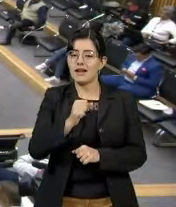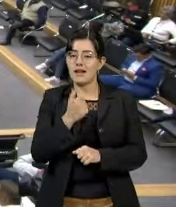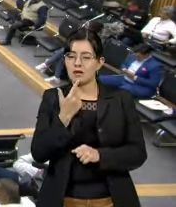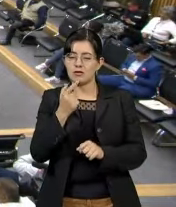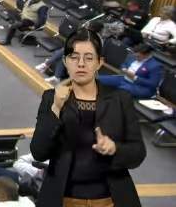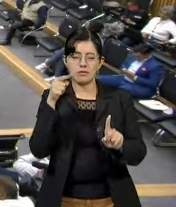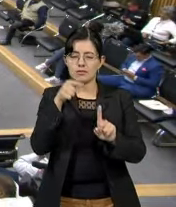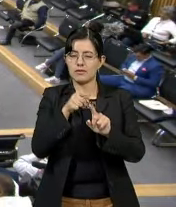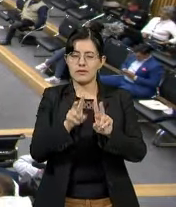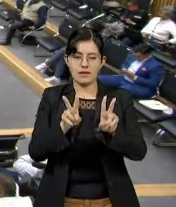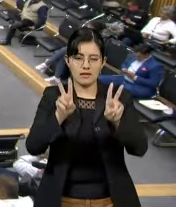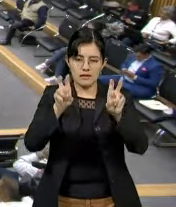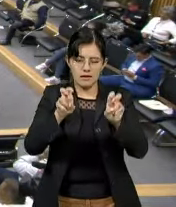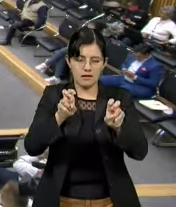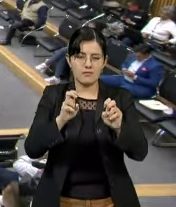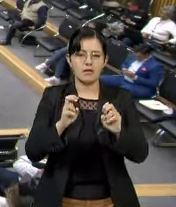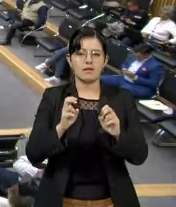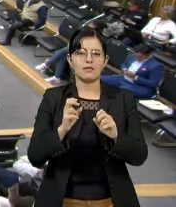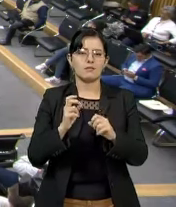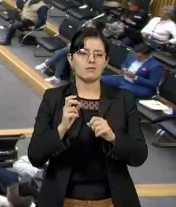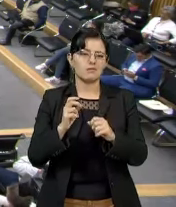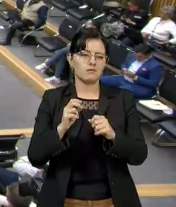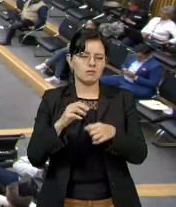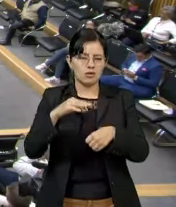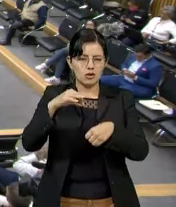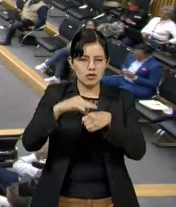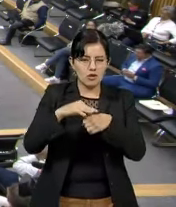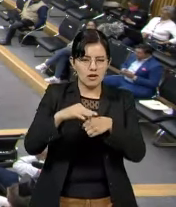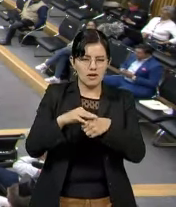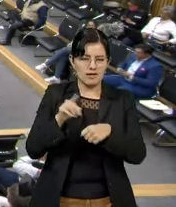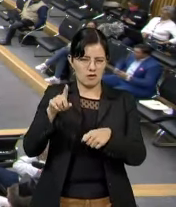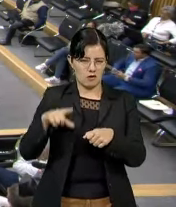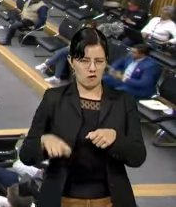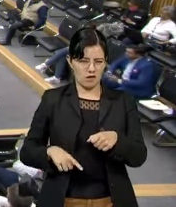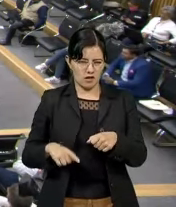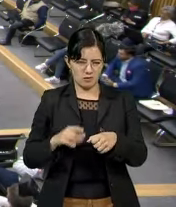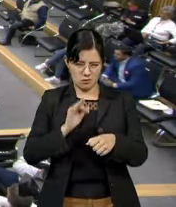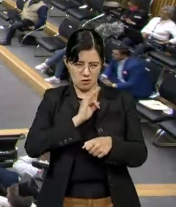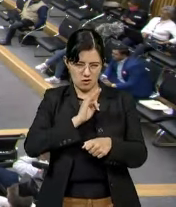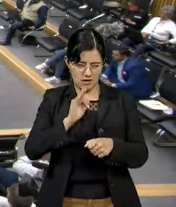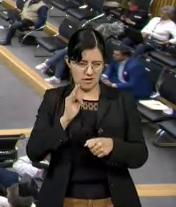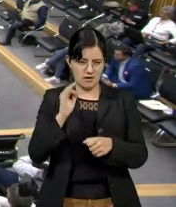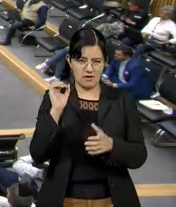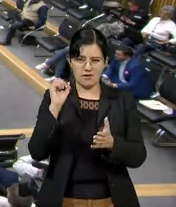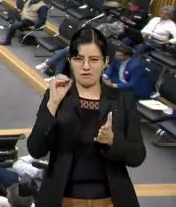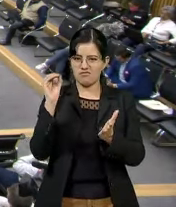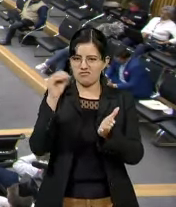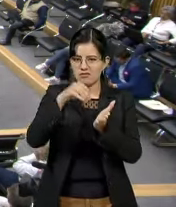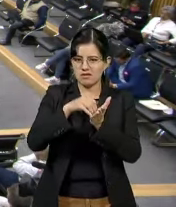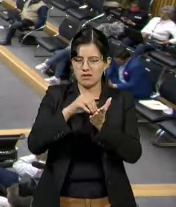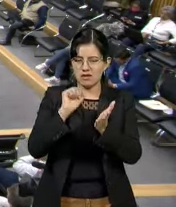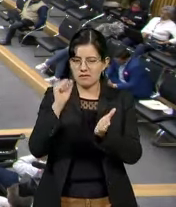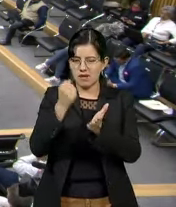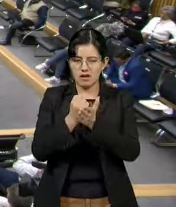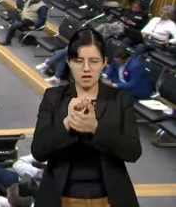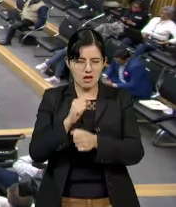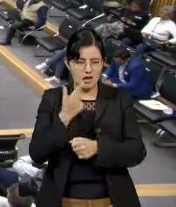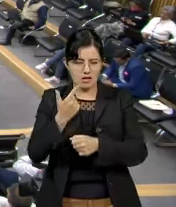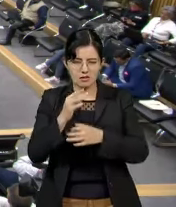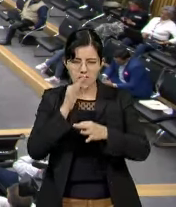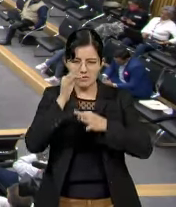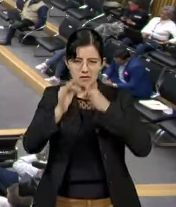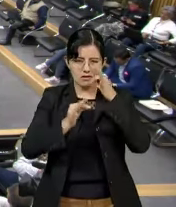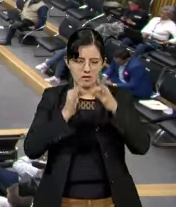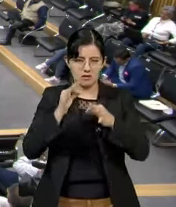poderes públicos o de cualquier ente público y que no podrá difundirse en dicho espacio eslogans o cualquier tipo de referencia al Gobierno Federal